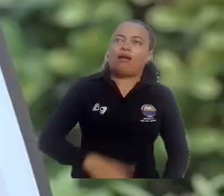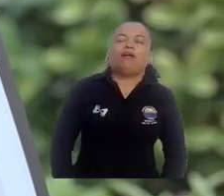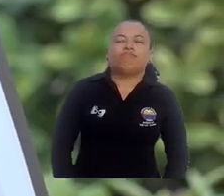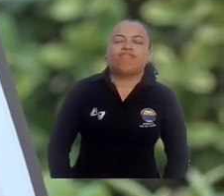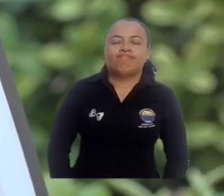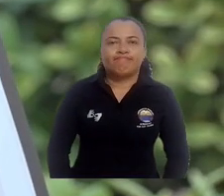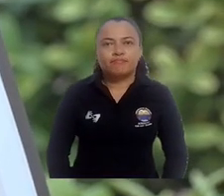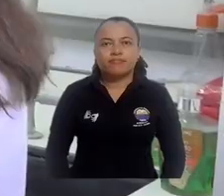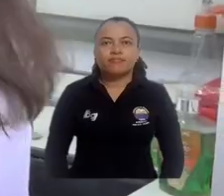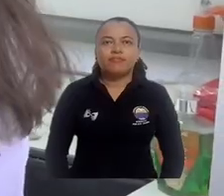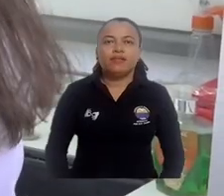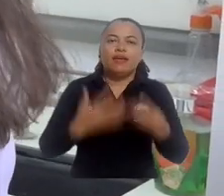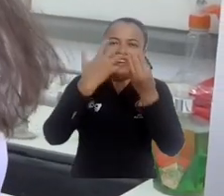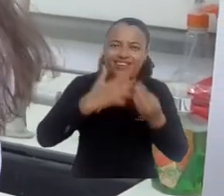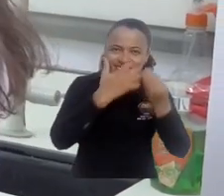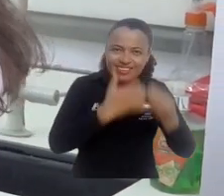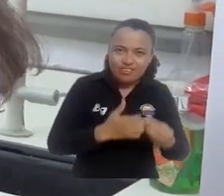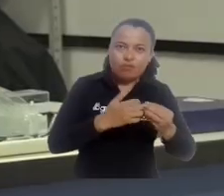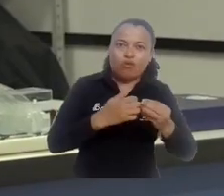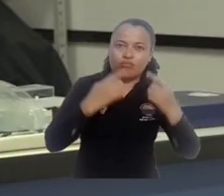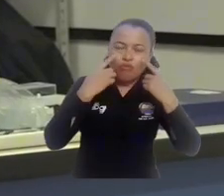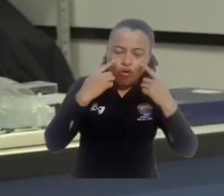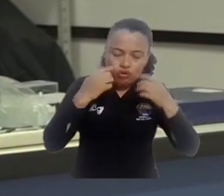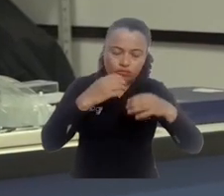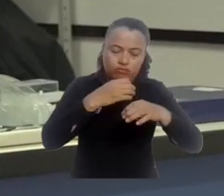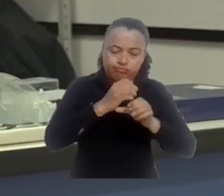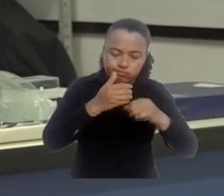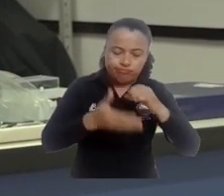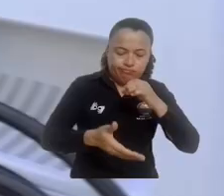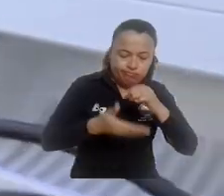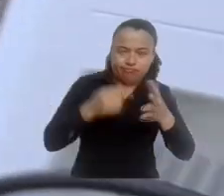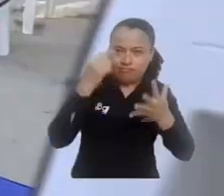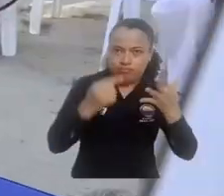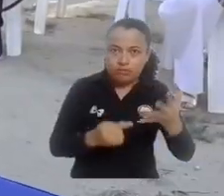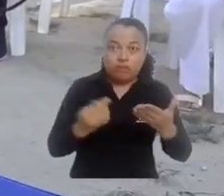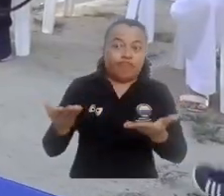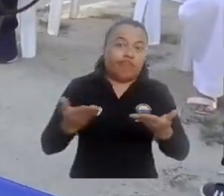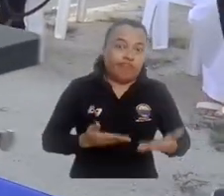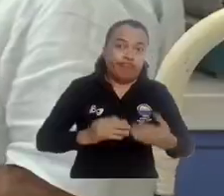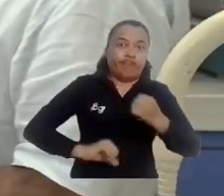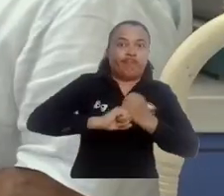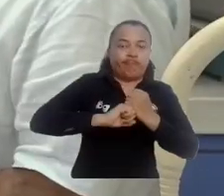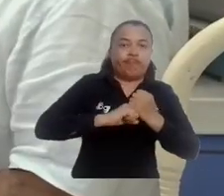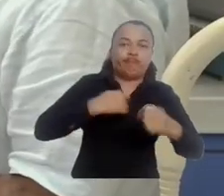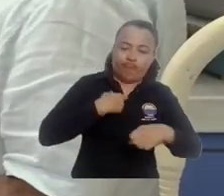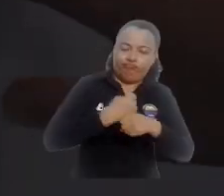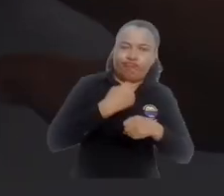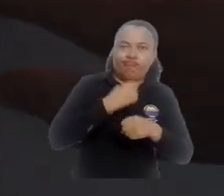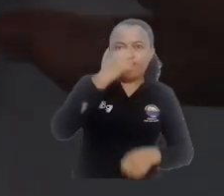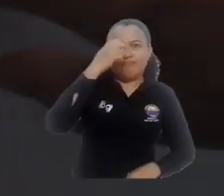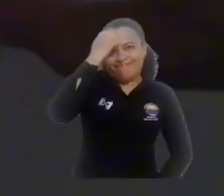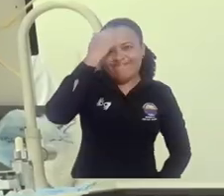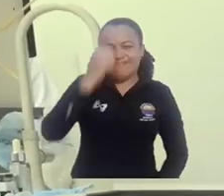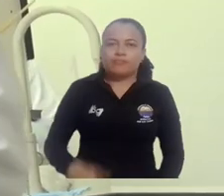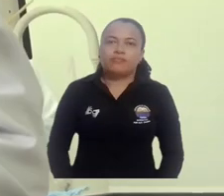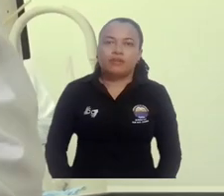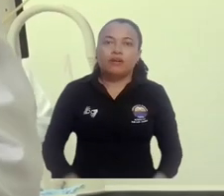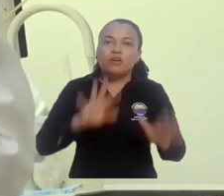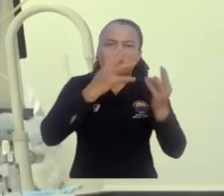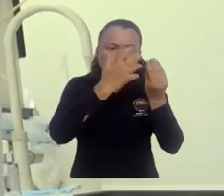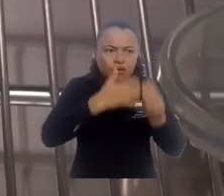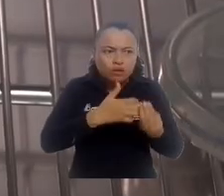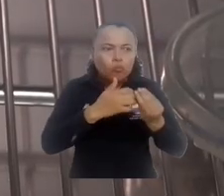Impresionante, fue la primera palabra que se me vino a la cabeza. Llegaron varios equipos ópticos que para nosotros pues son bienvenidos porque fortalecen nuestra